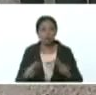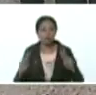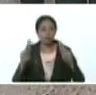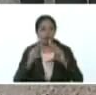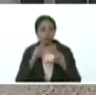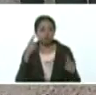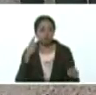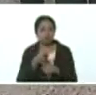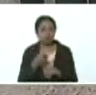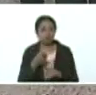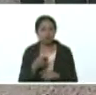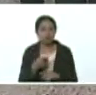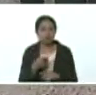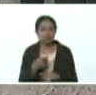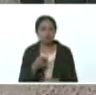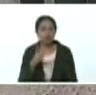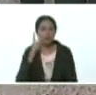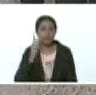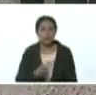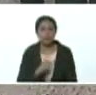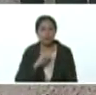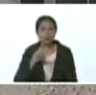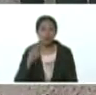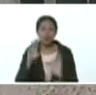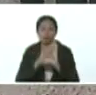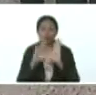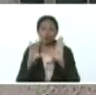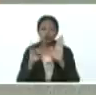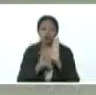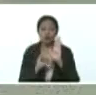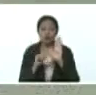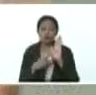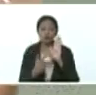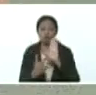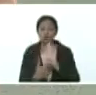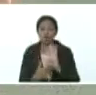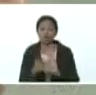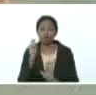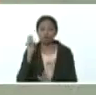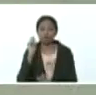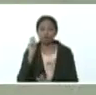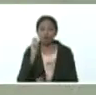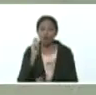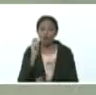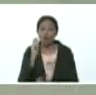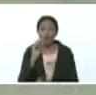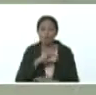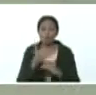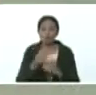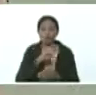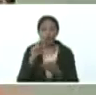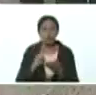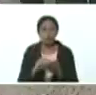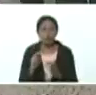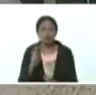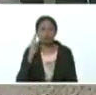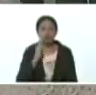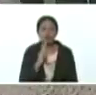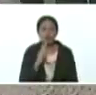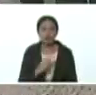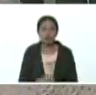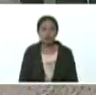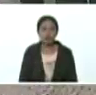mandato de nuestra Constitución. El proyecto nacional Simón Bolívar, mandato de nuestra